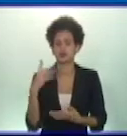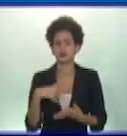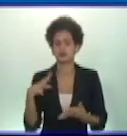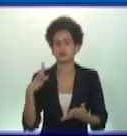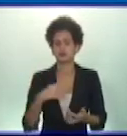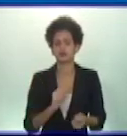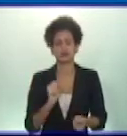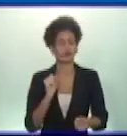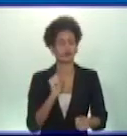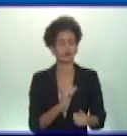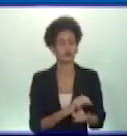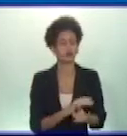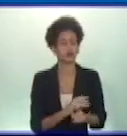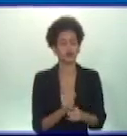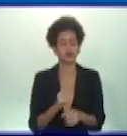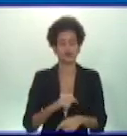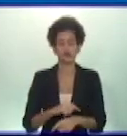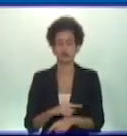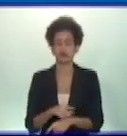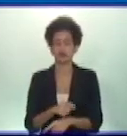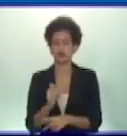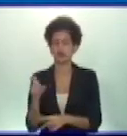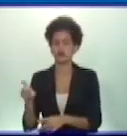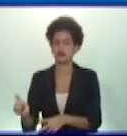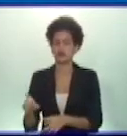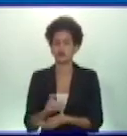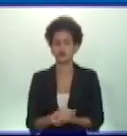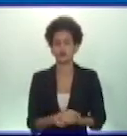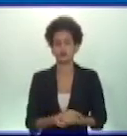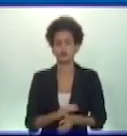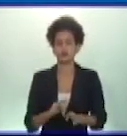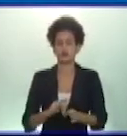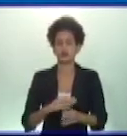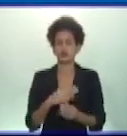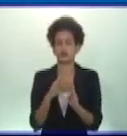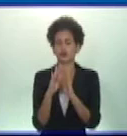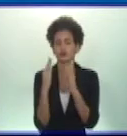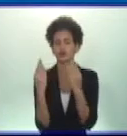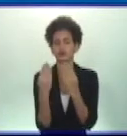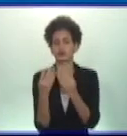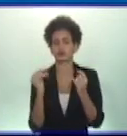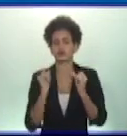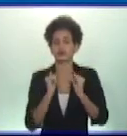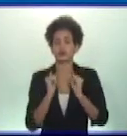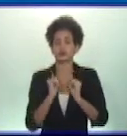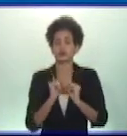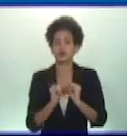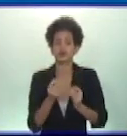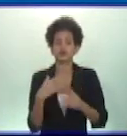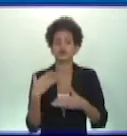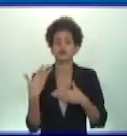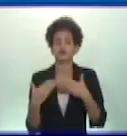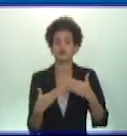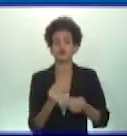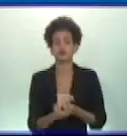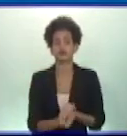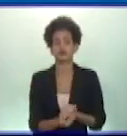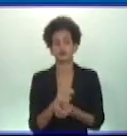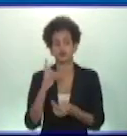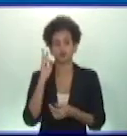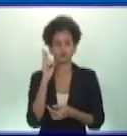comienzo, duración y final. Completamos con la información del problema. Recuerden que comenzó a las 8:45